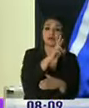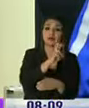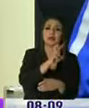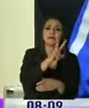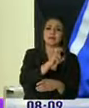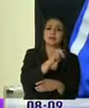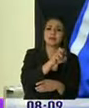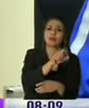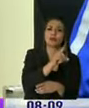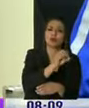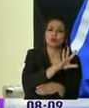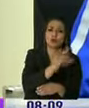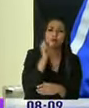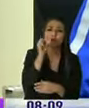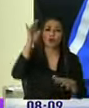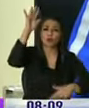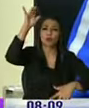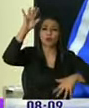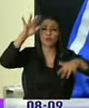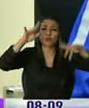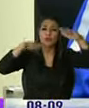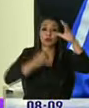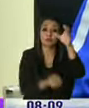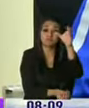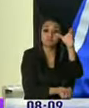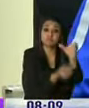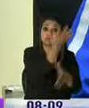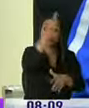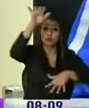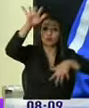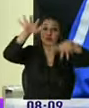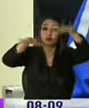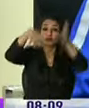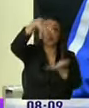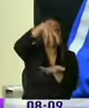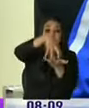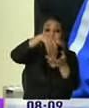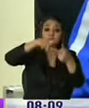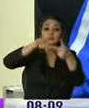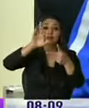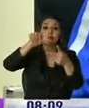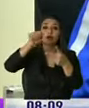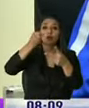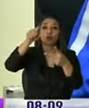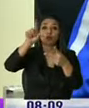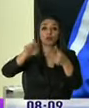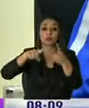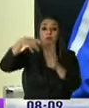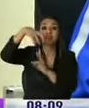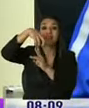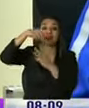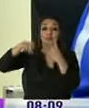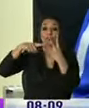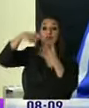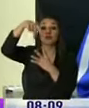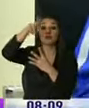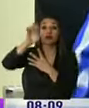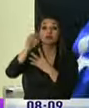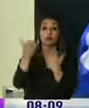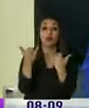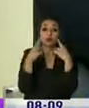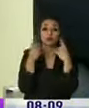Una leve caída de ceniza y tuvimos complicaciones en los sectores de Cayambe, en Tabacundo, Puéllaro y en la mitad del mundo. Estamos